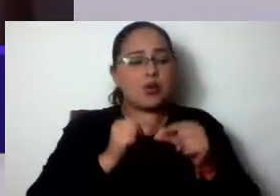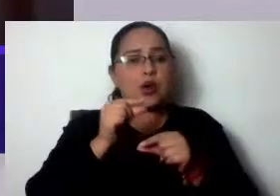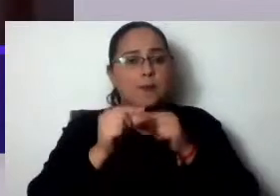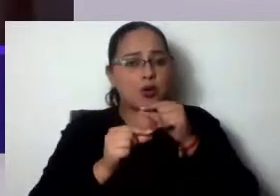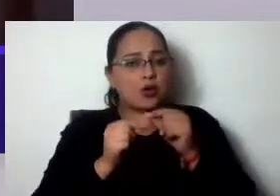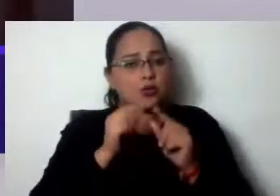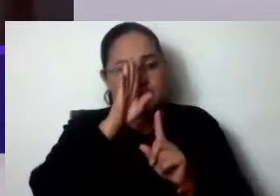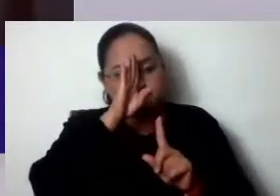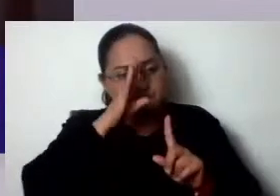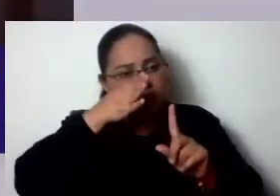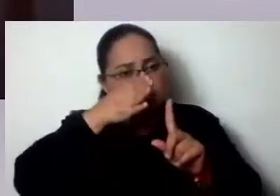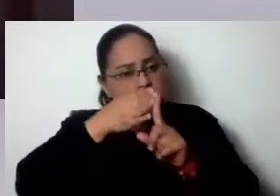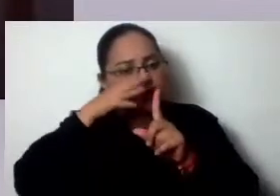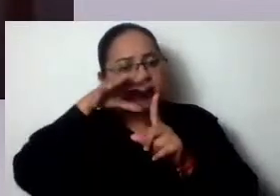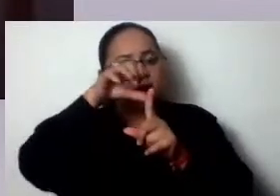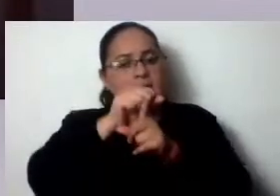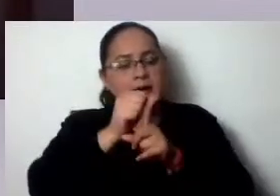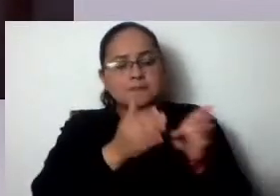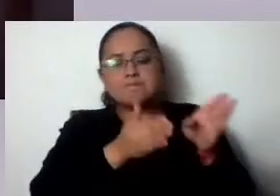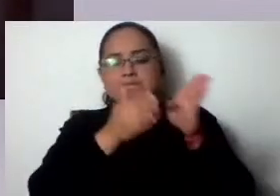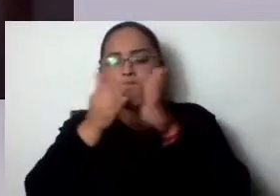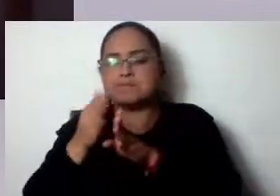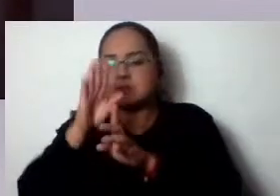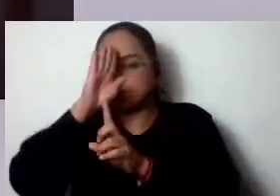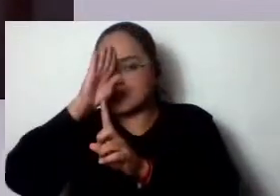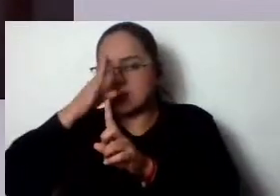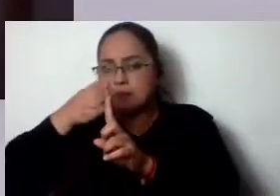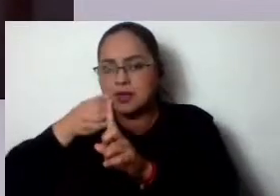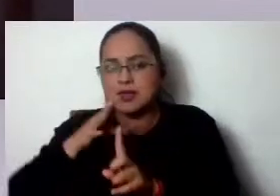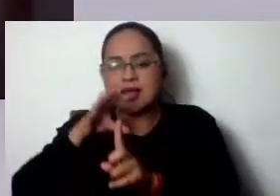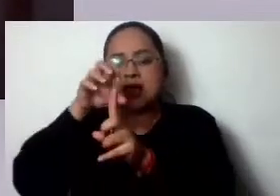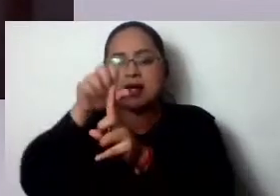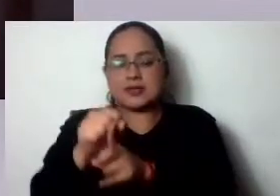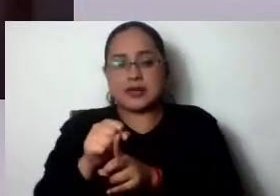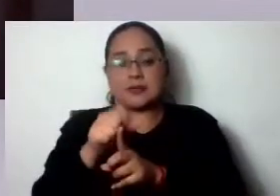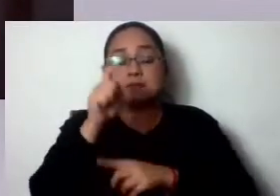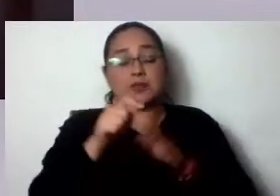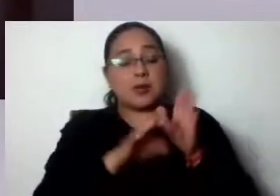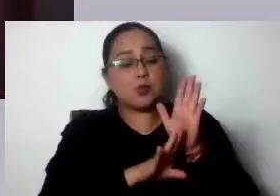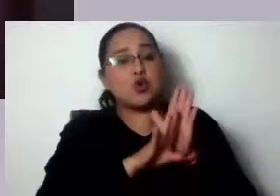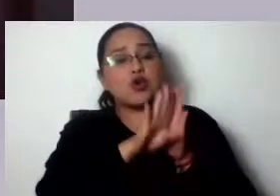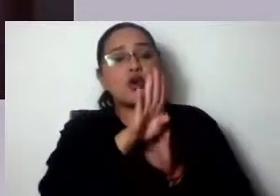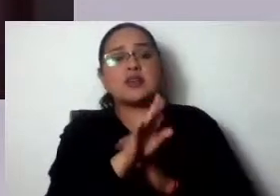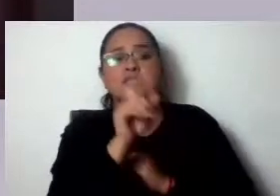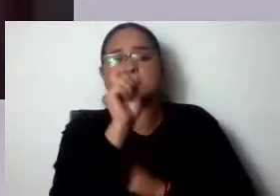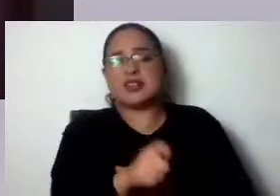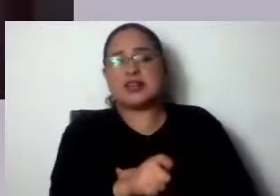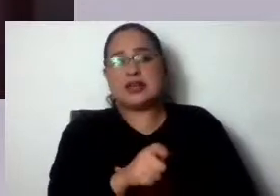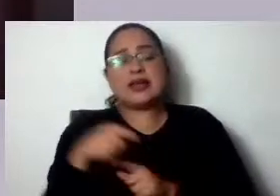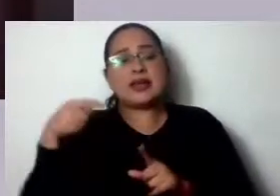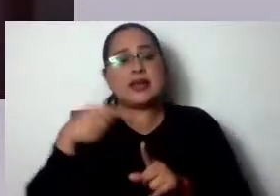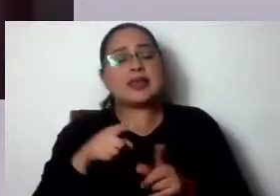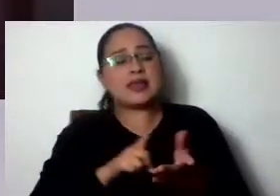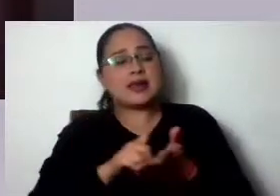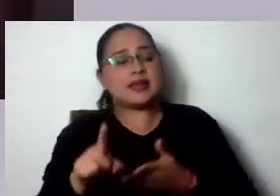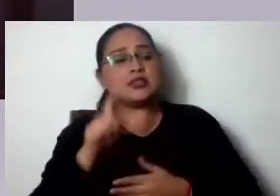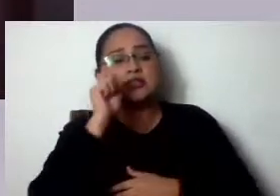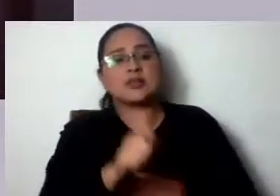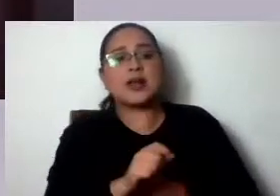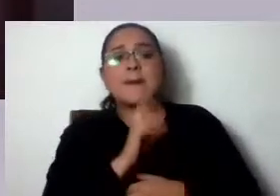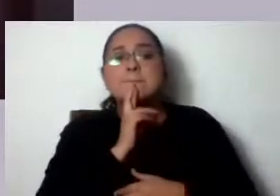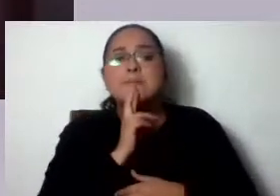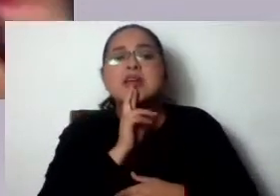definir cómo va avanzando el progreso implica que el disfrute de los derechos siempre deben mejorar